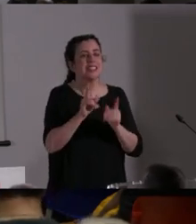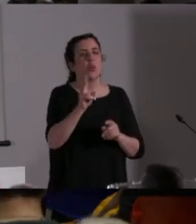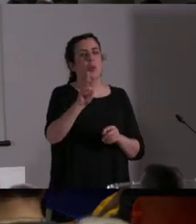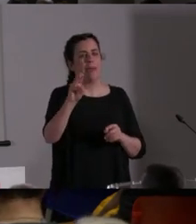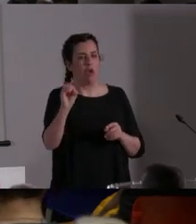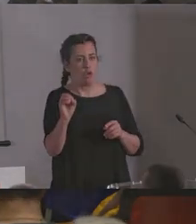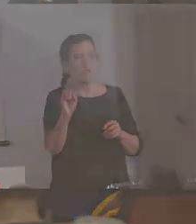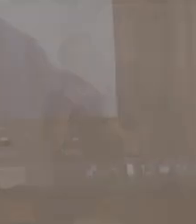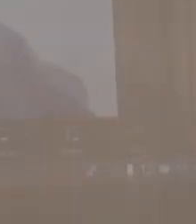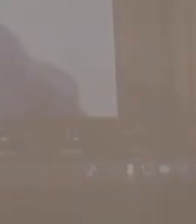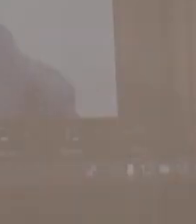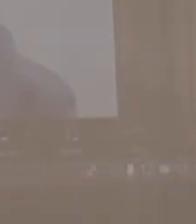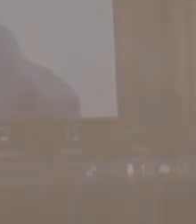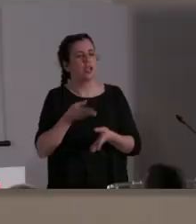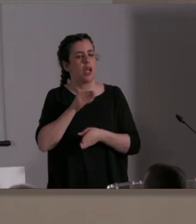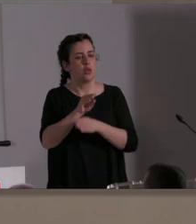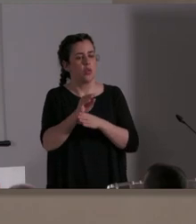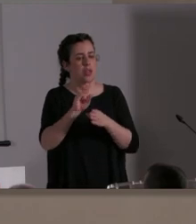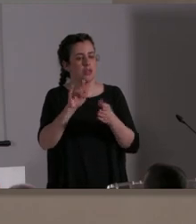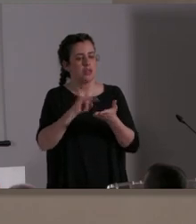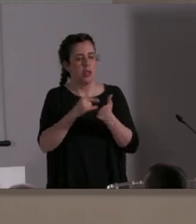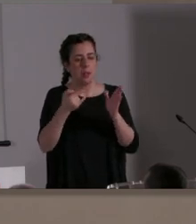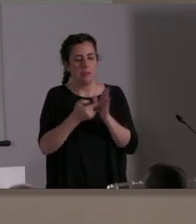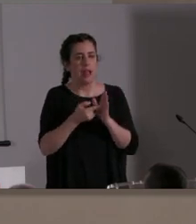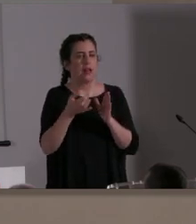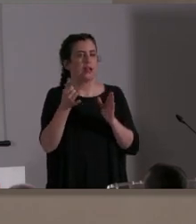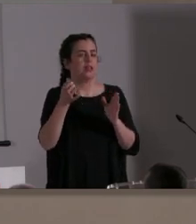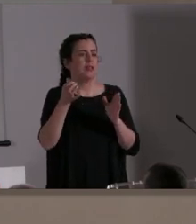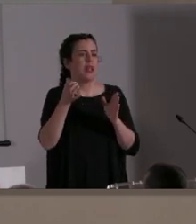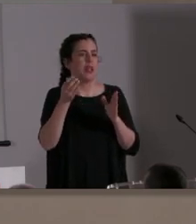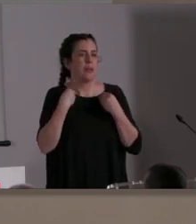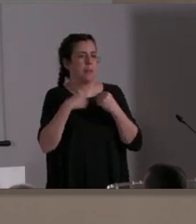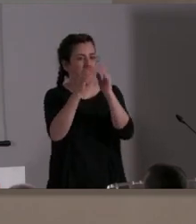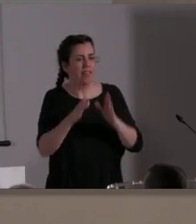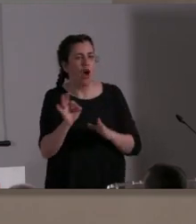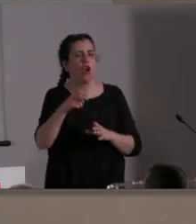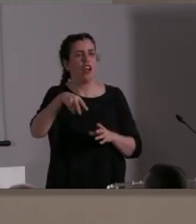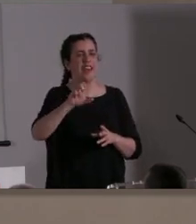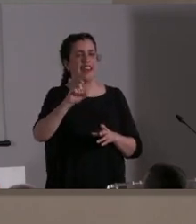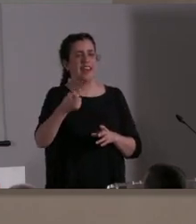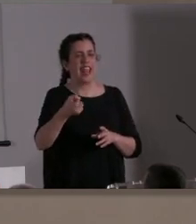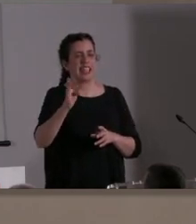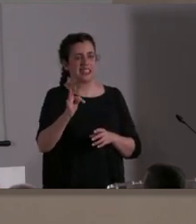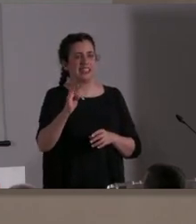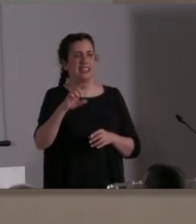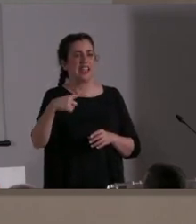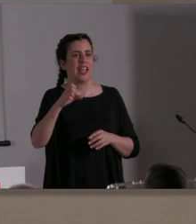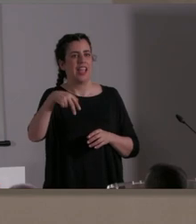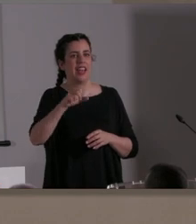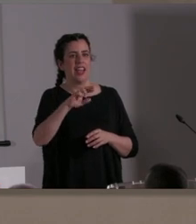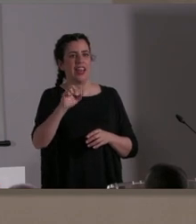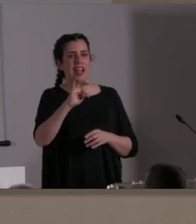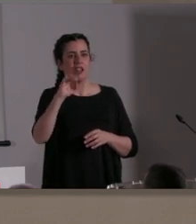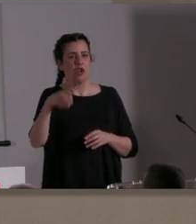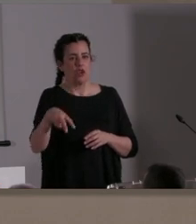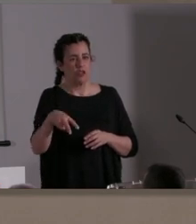ayudas o del Plan Estatal de Vivienda o de Next Generation, etc. Pero ya ha aprobado una aprobación y está en estudio de un